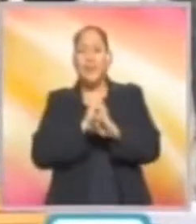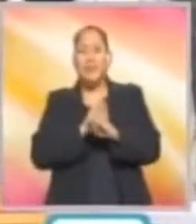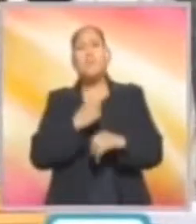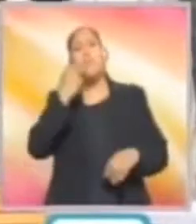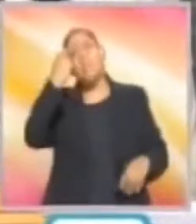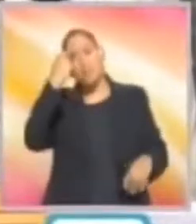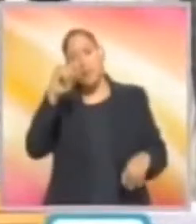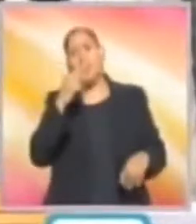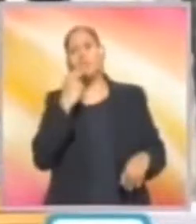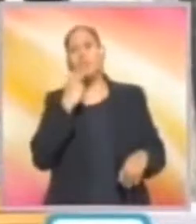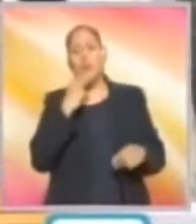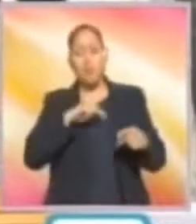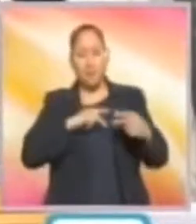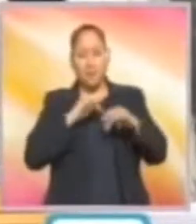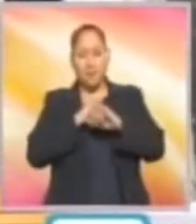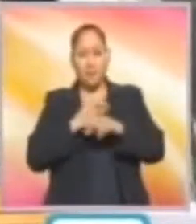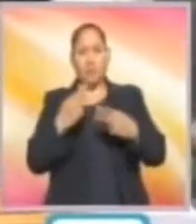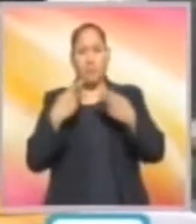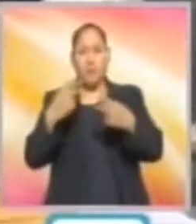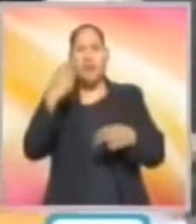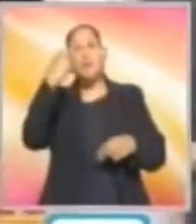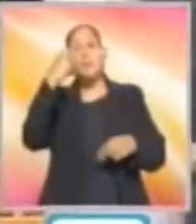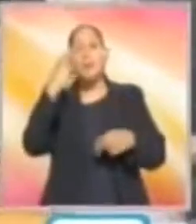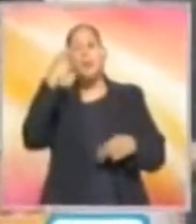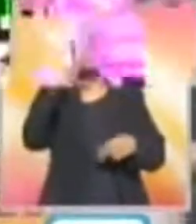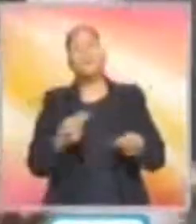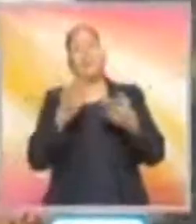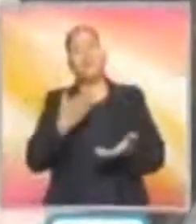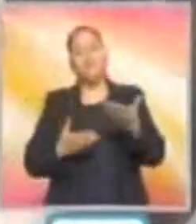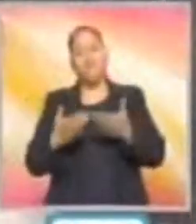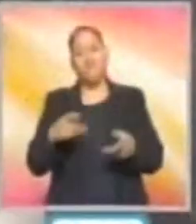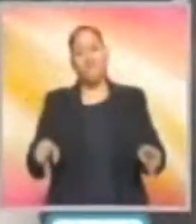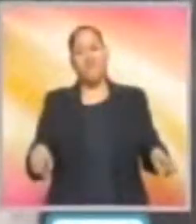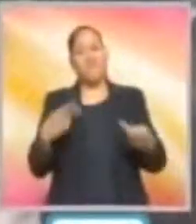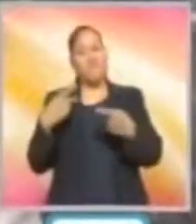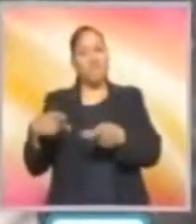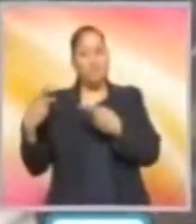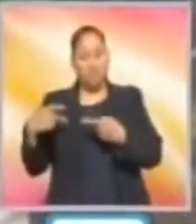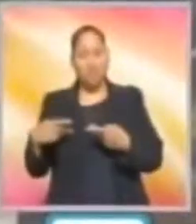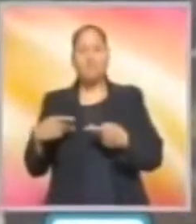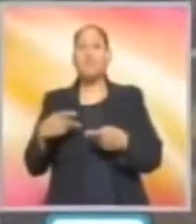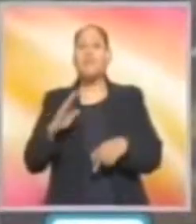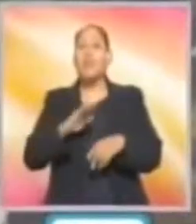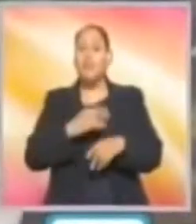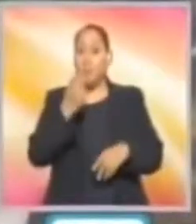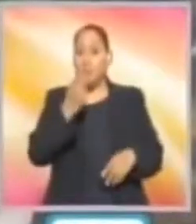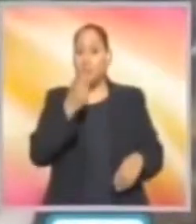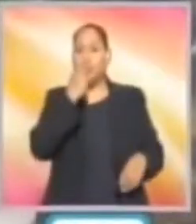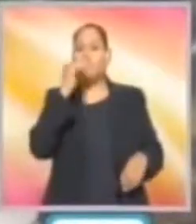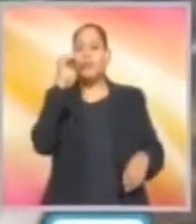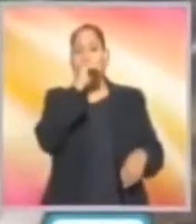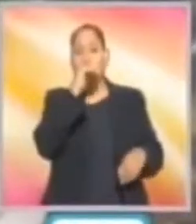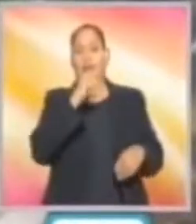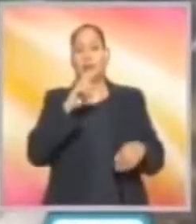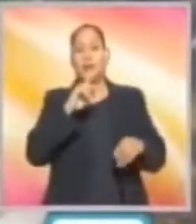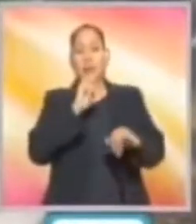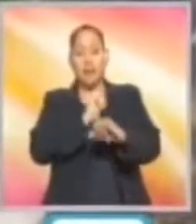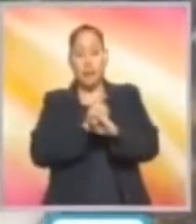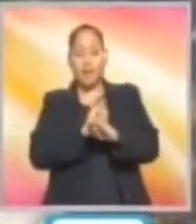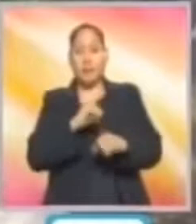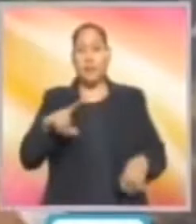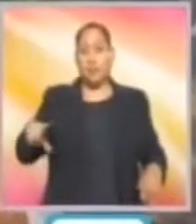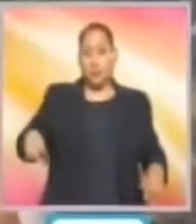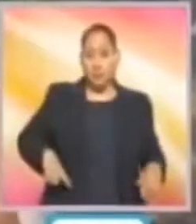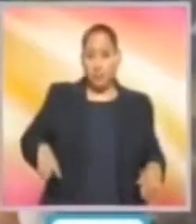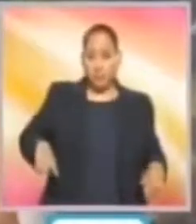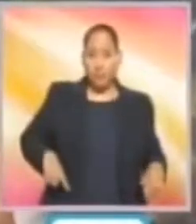se utilizan estos datos? Para fines comerciales. Ajá. Esto hace necesario entonces, y por eso hablamos de garantías en Internet, que los gobiernos y